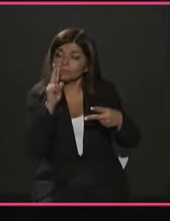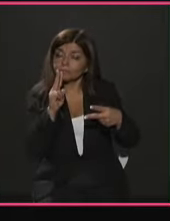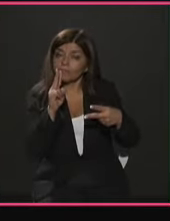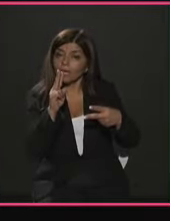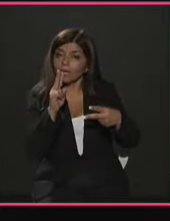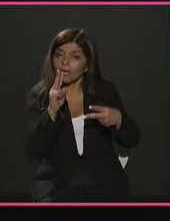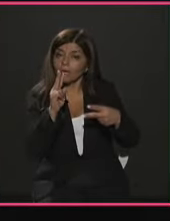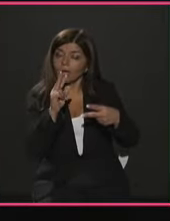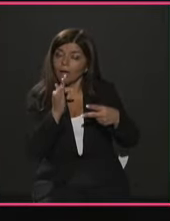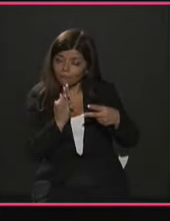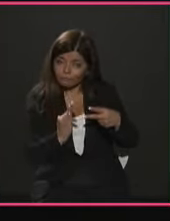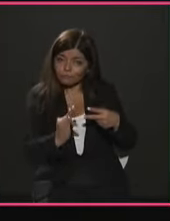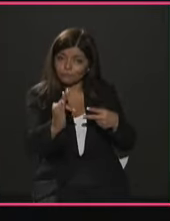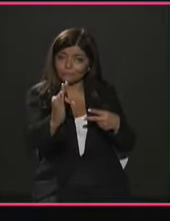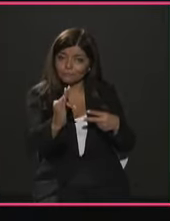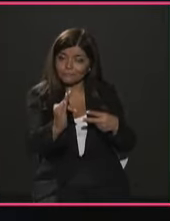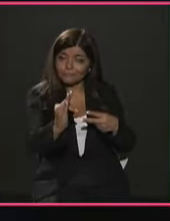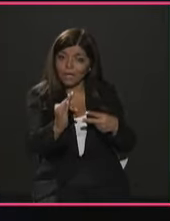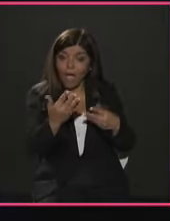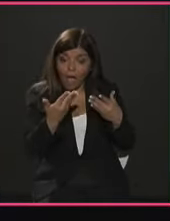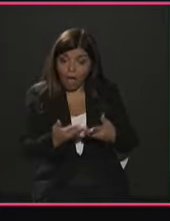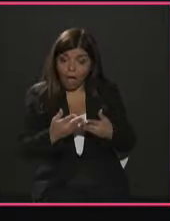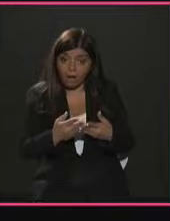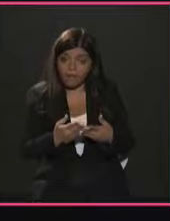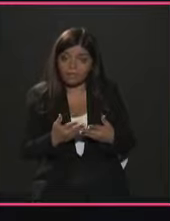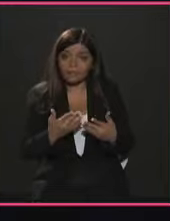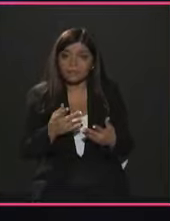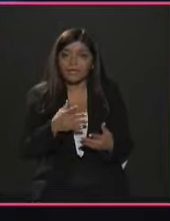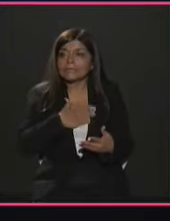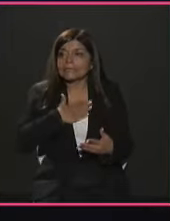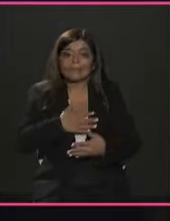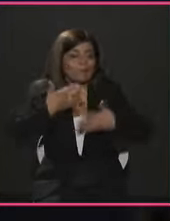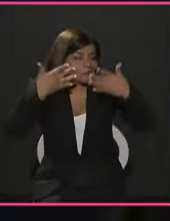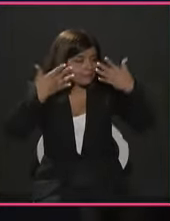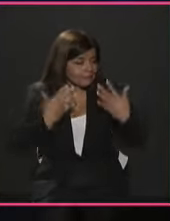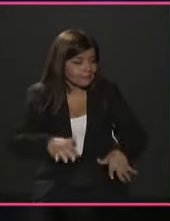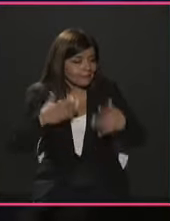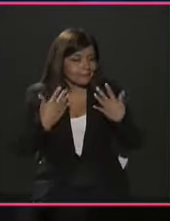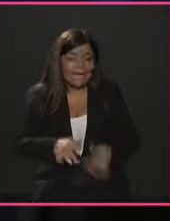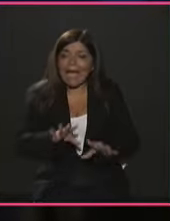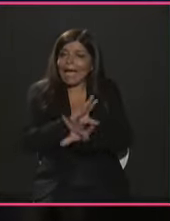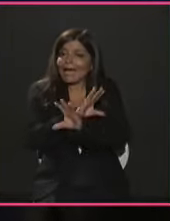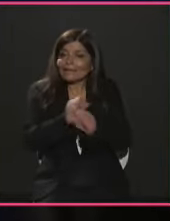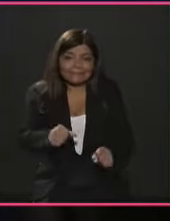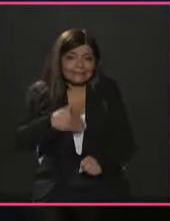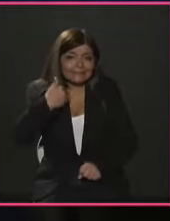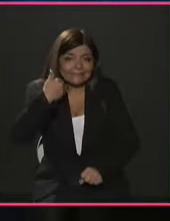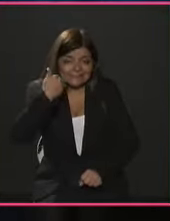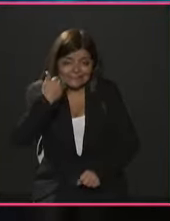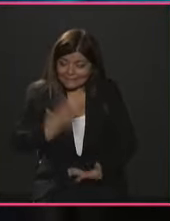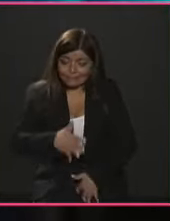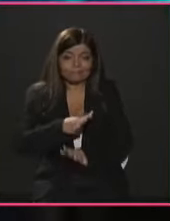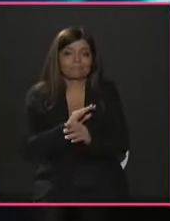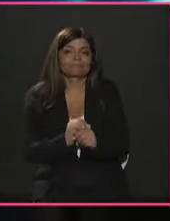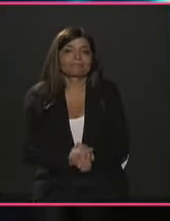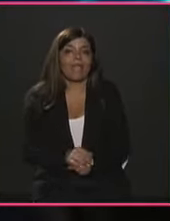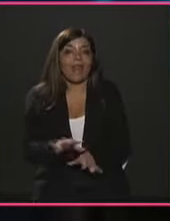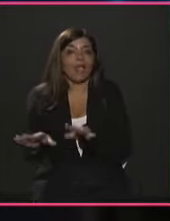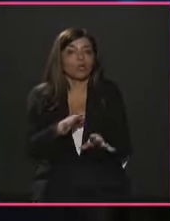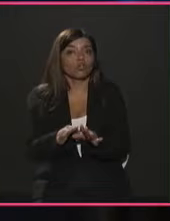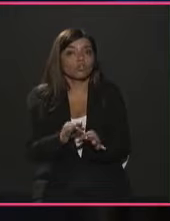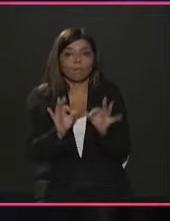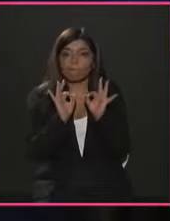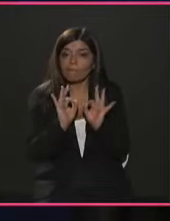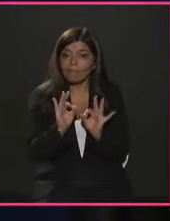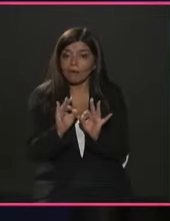largo plazo estamos con una crisis de inmediatez queremos tener todo para mañana las cosas buenas y que dan fruto no se construyen